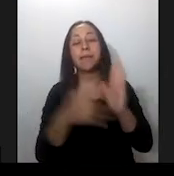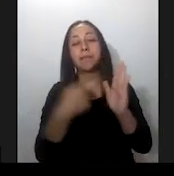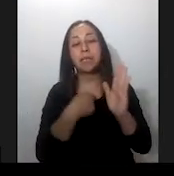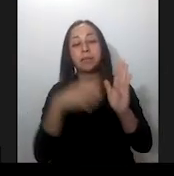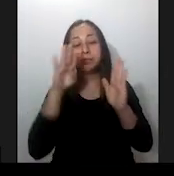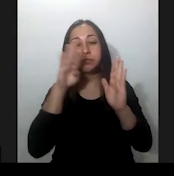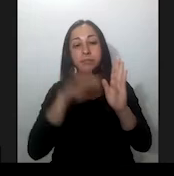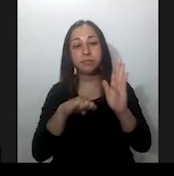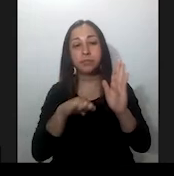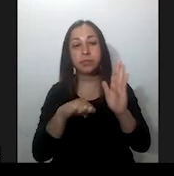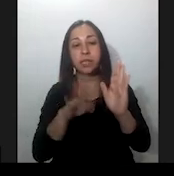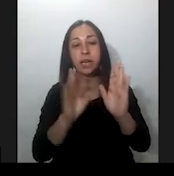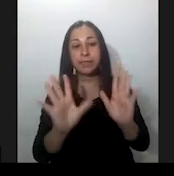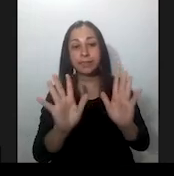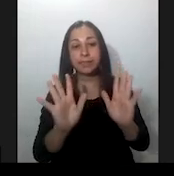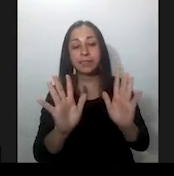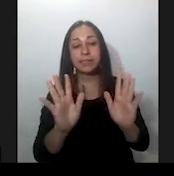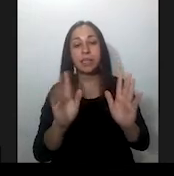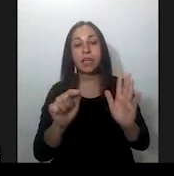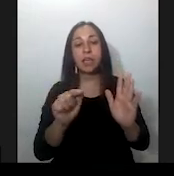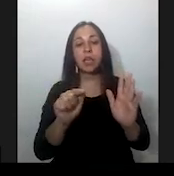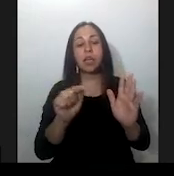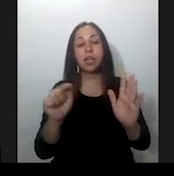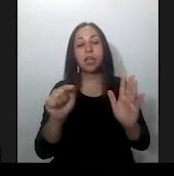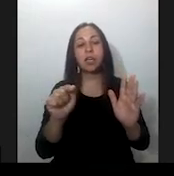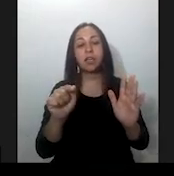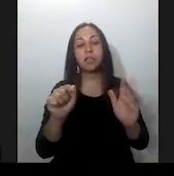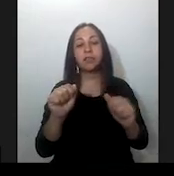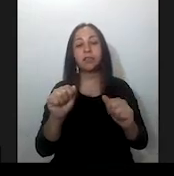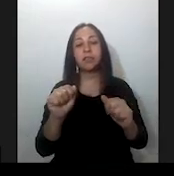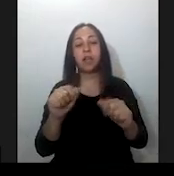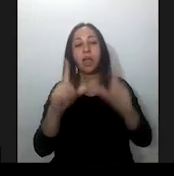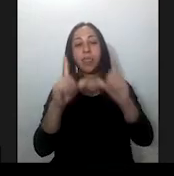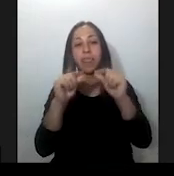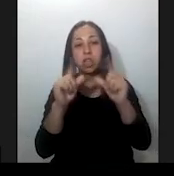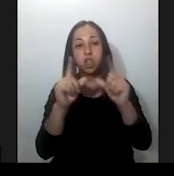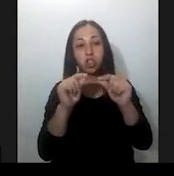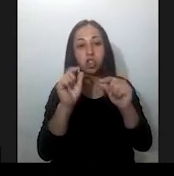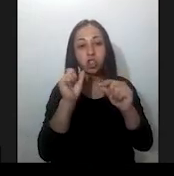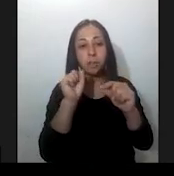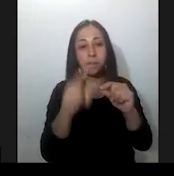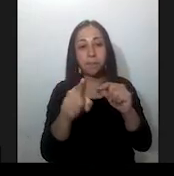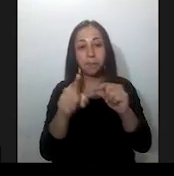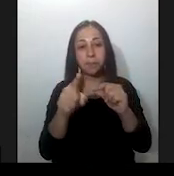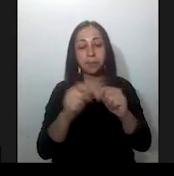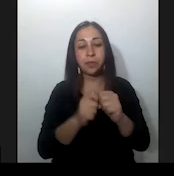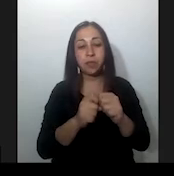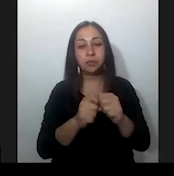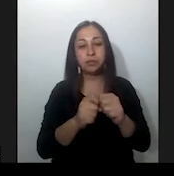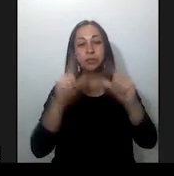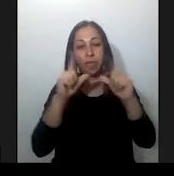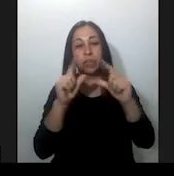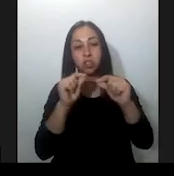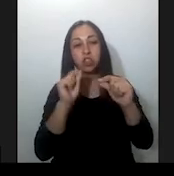lista. Entonces, en esta posición voy a ir a la sección de